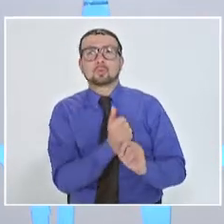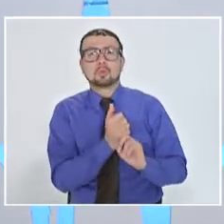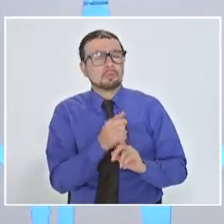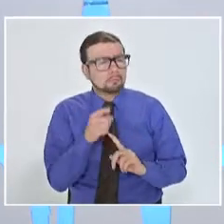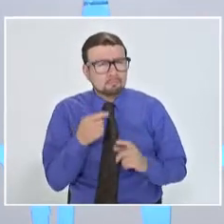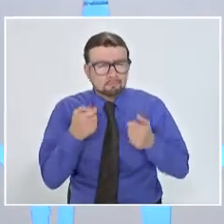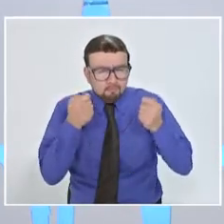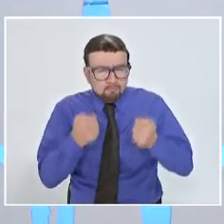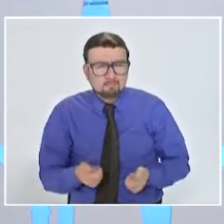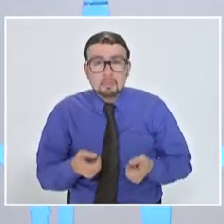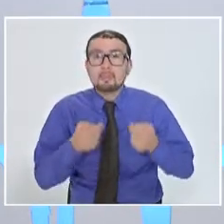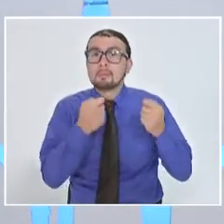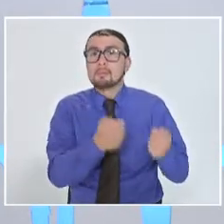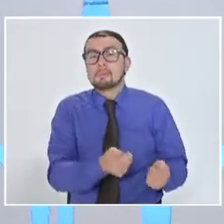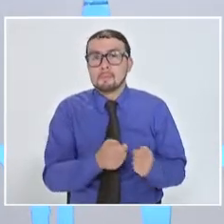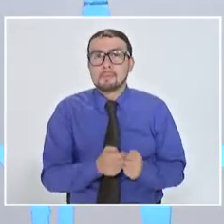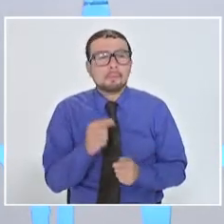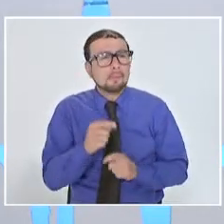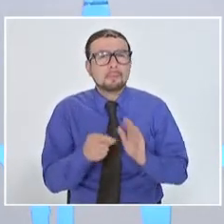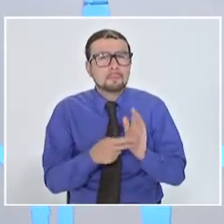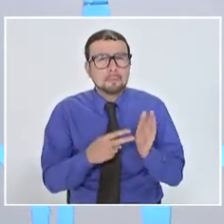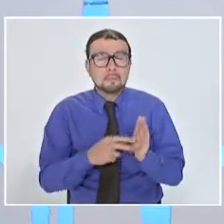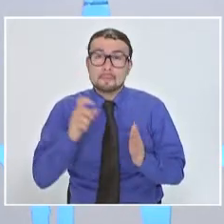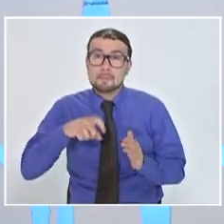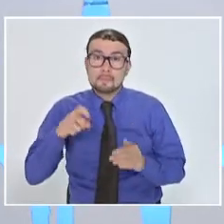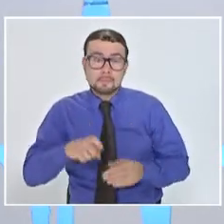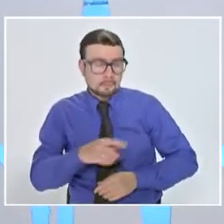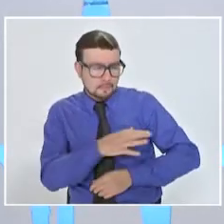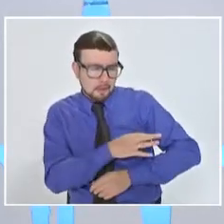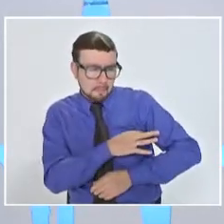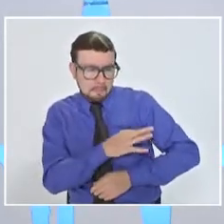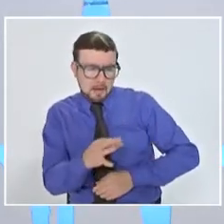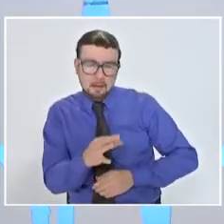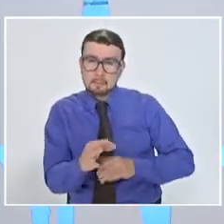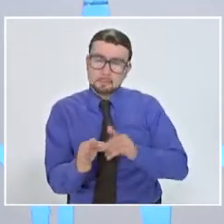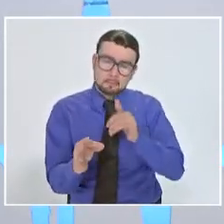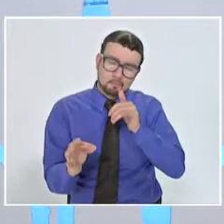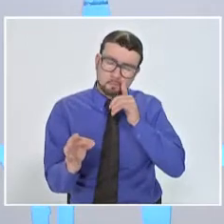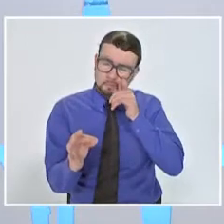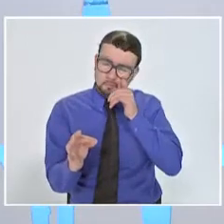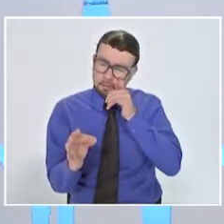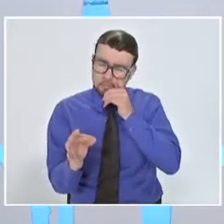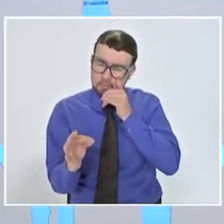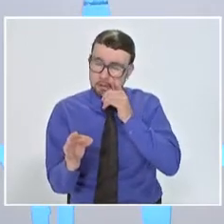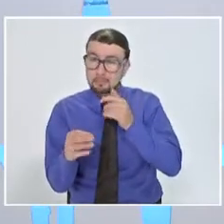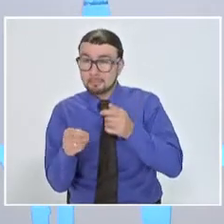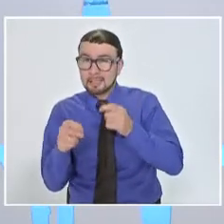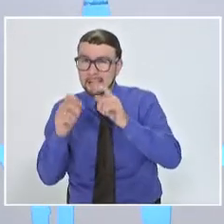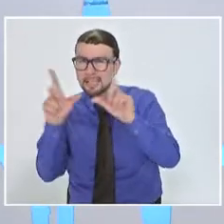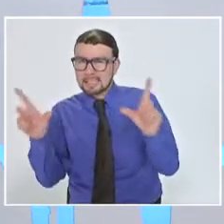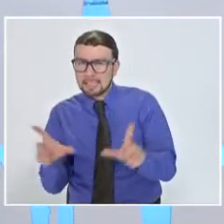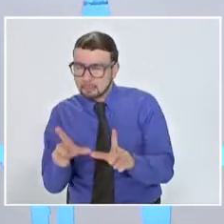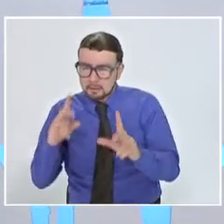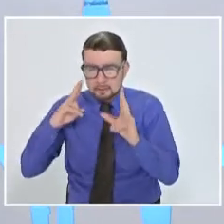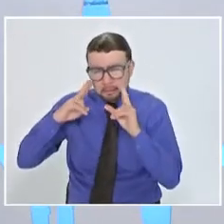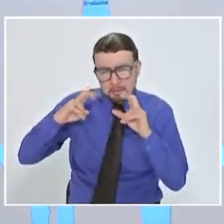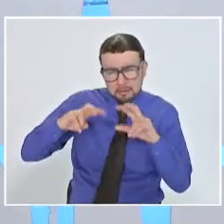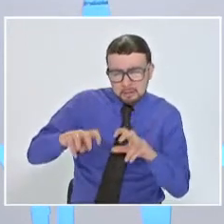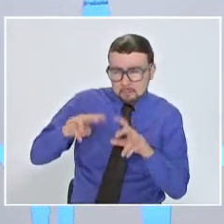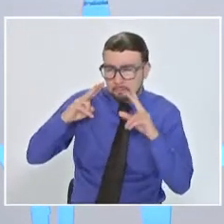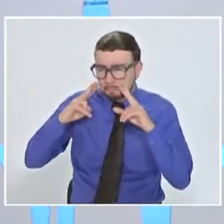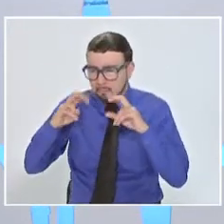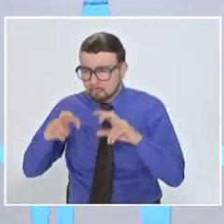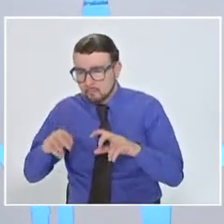primario. Entonces hay que hacer una biopsia y sobre esa biopsia los patólogos hacen una serie de exámenes para valorar